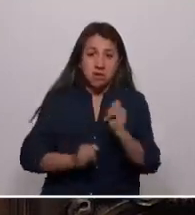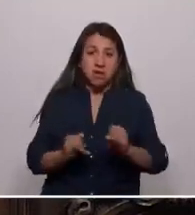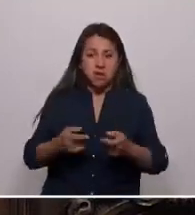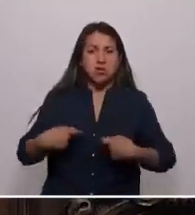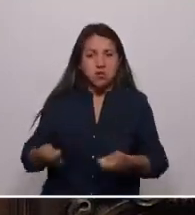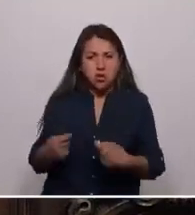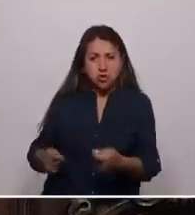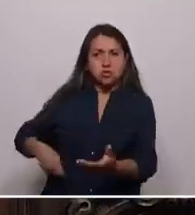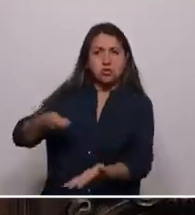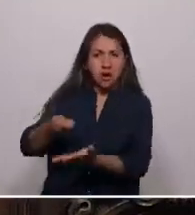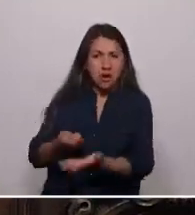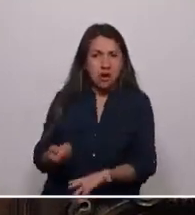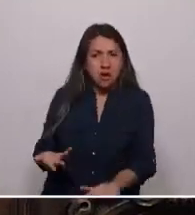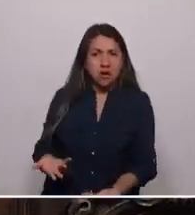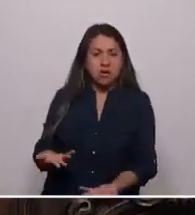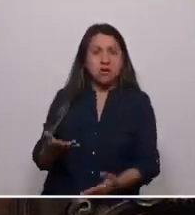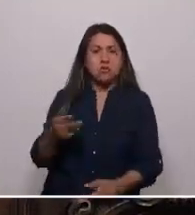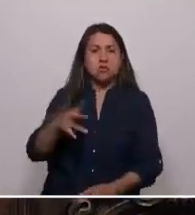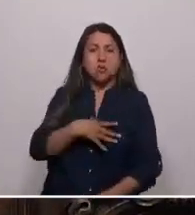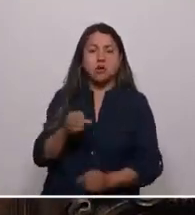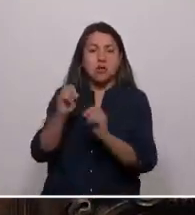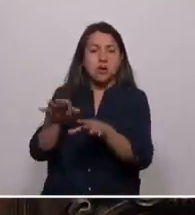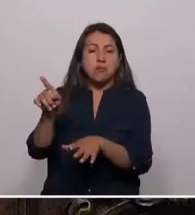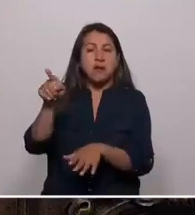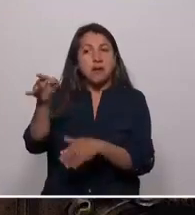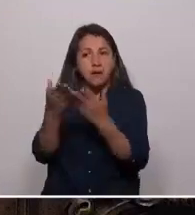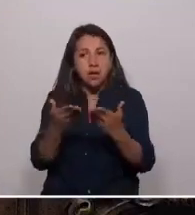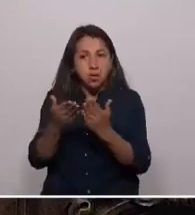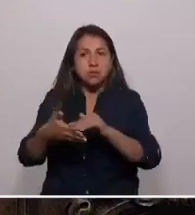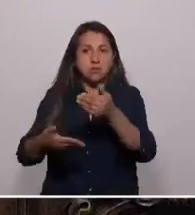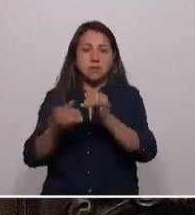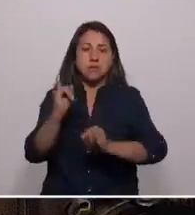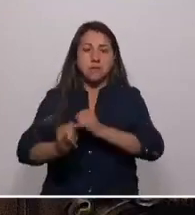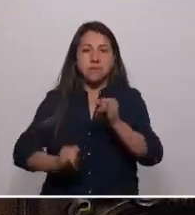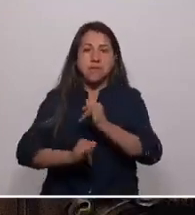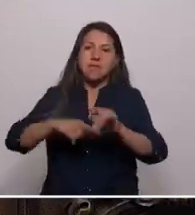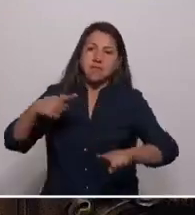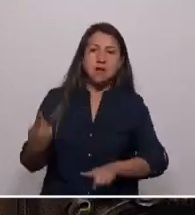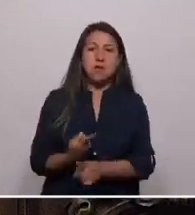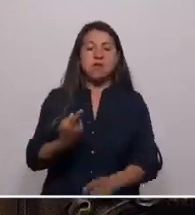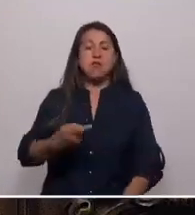familiares y económicos que eso significa. Este es un ejemplo más de la invisibilidad de las